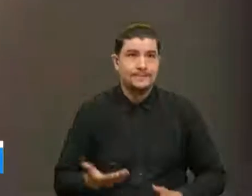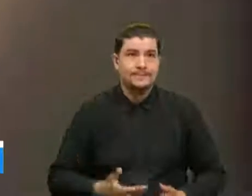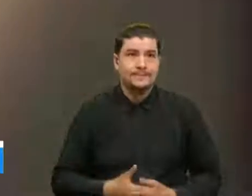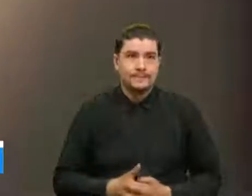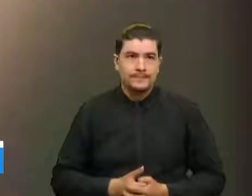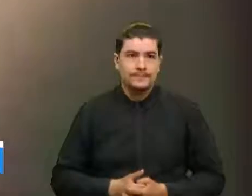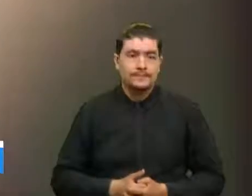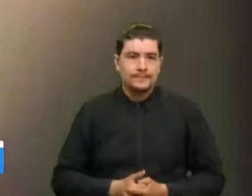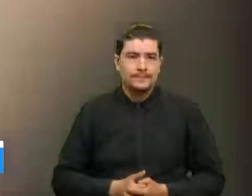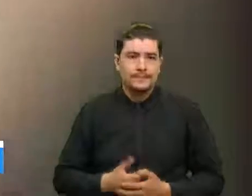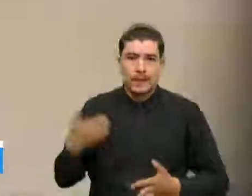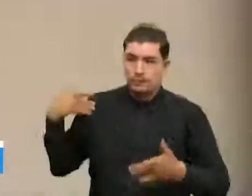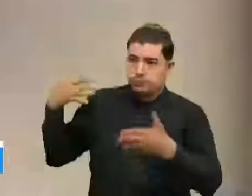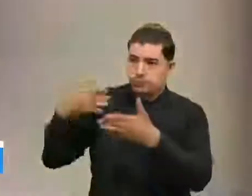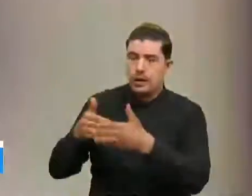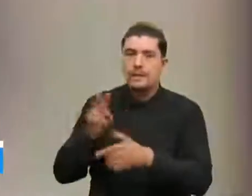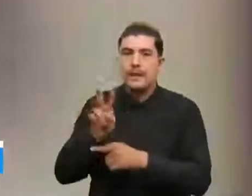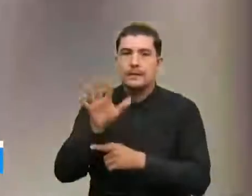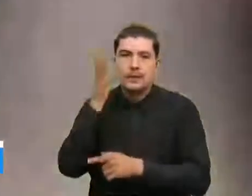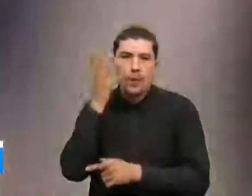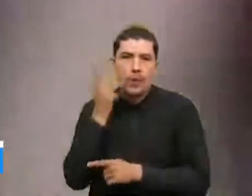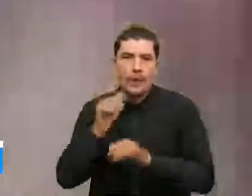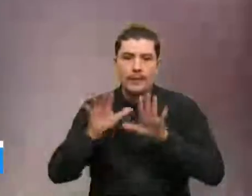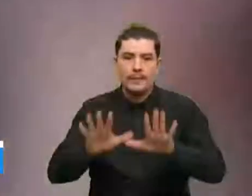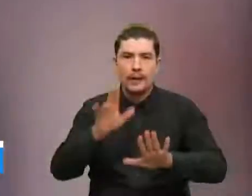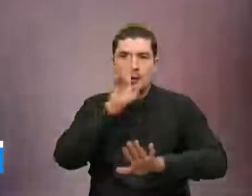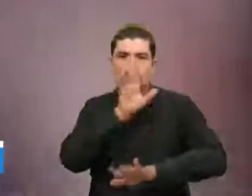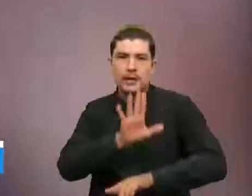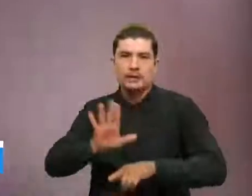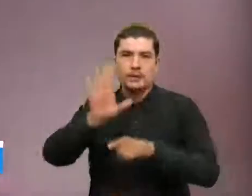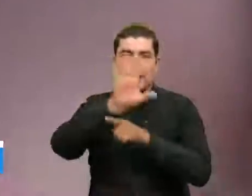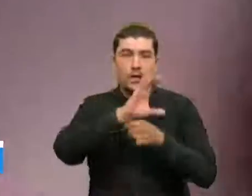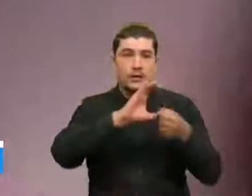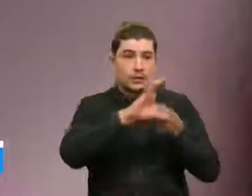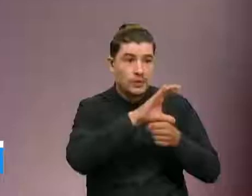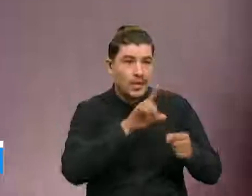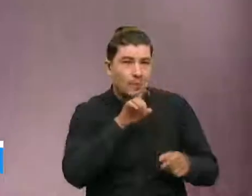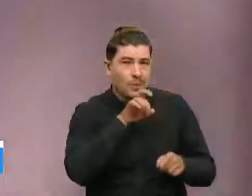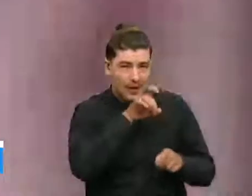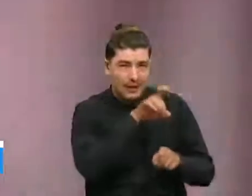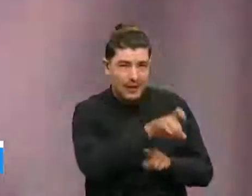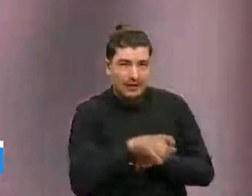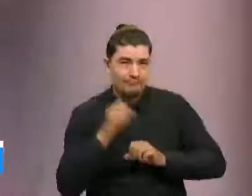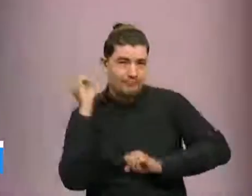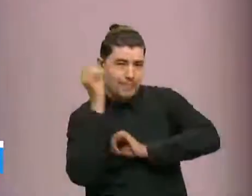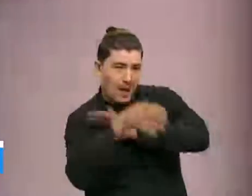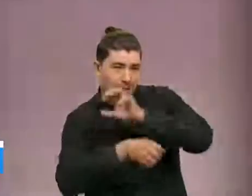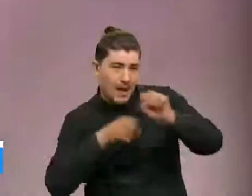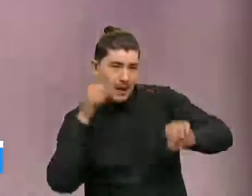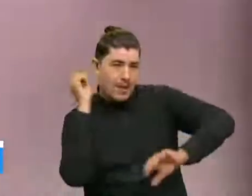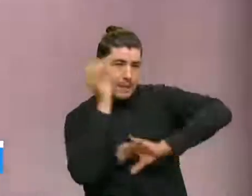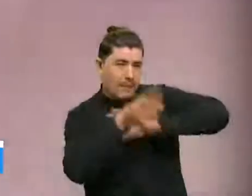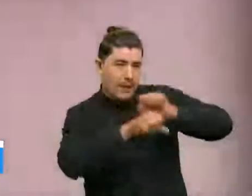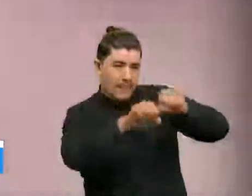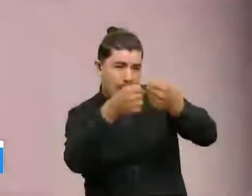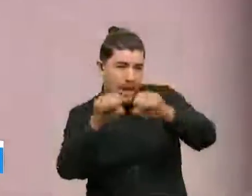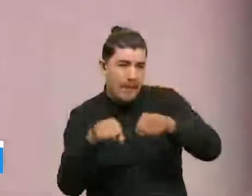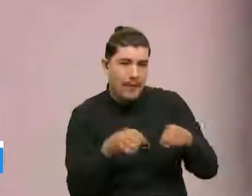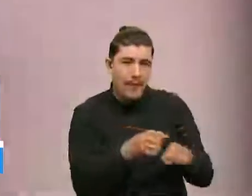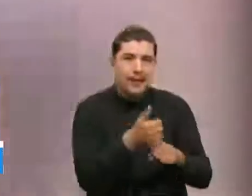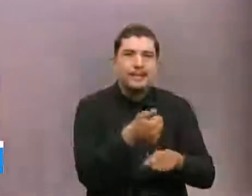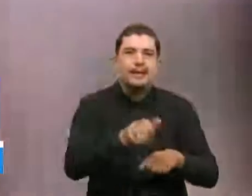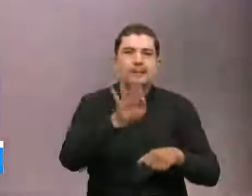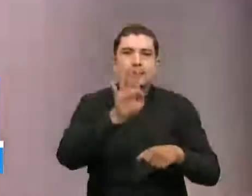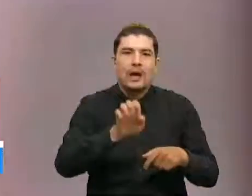hoy se cumplen 25 días de paro nacional pero en bucaramanga en actos ajenos a las jornadas de protestas 19 estaciones de